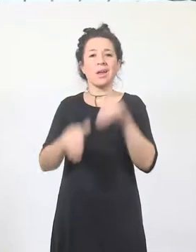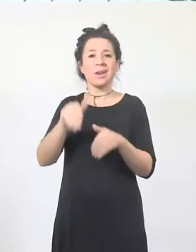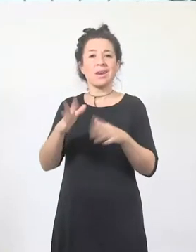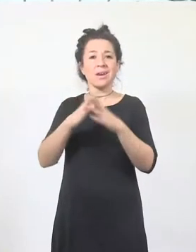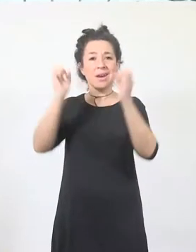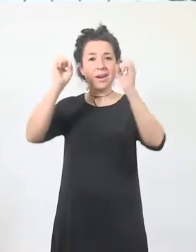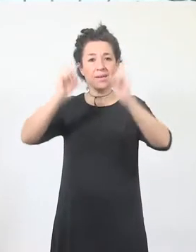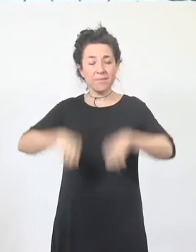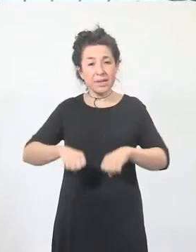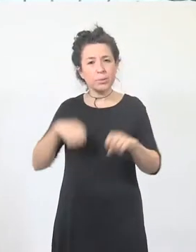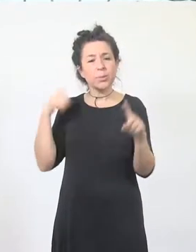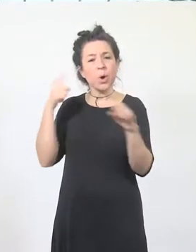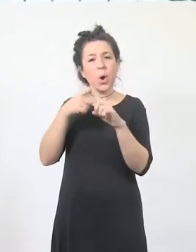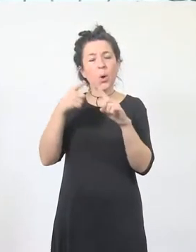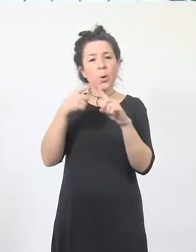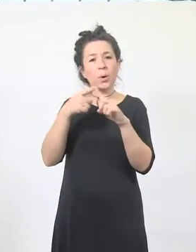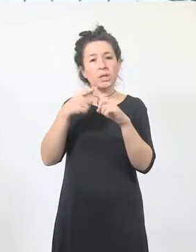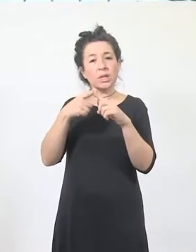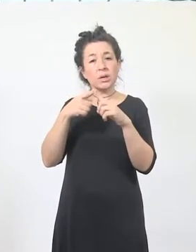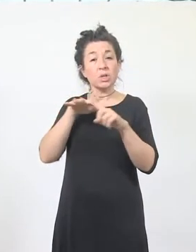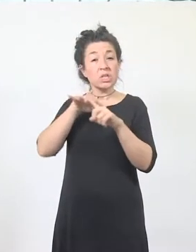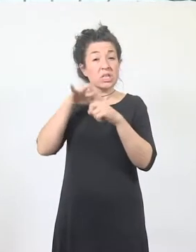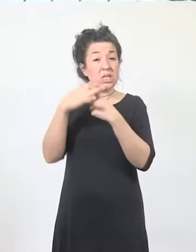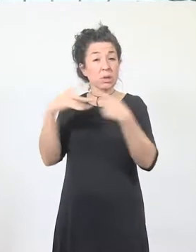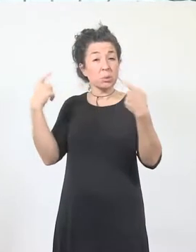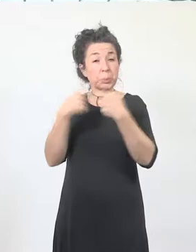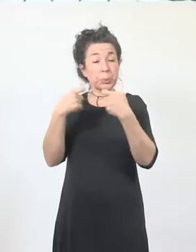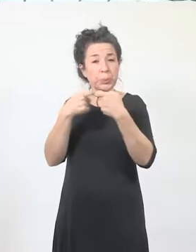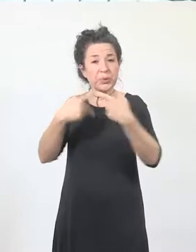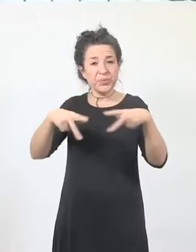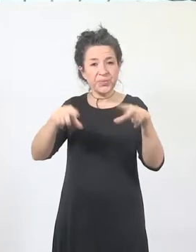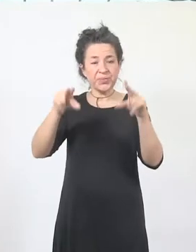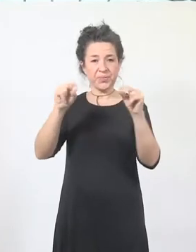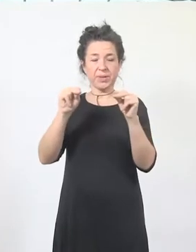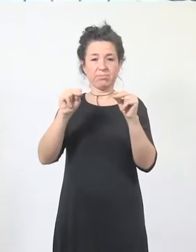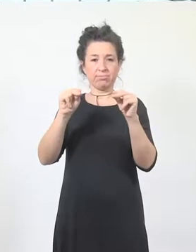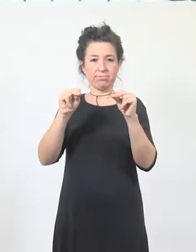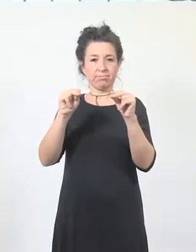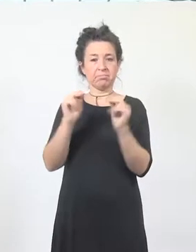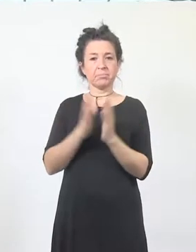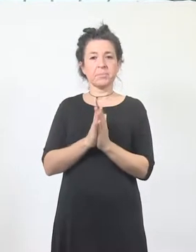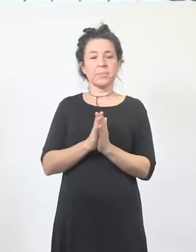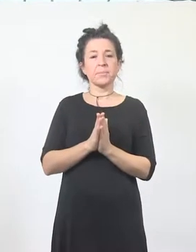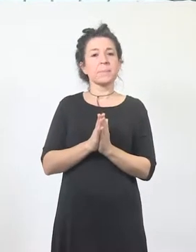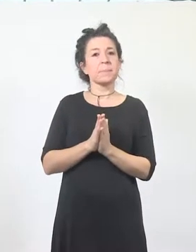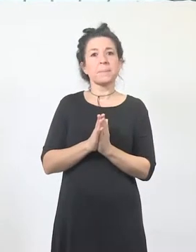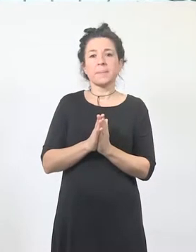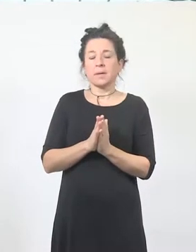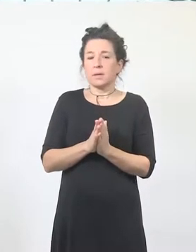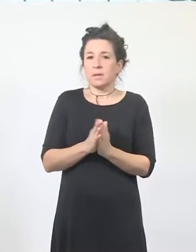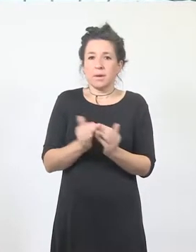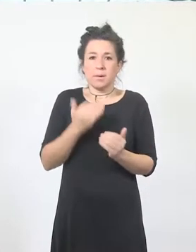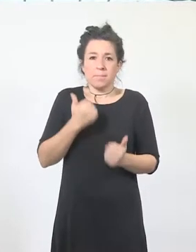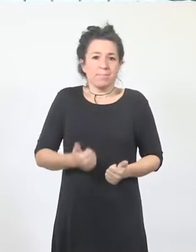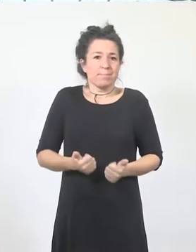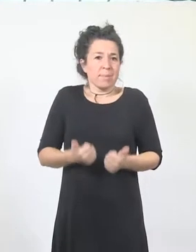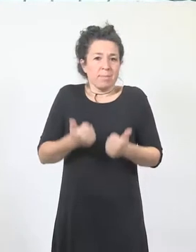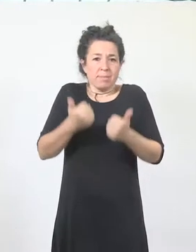referéndum para acabar aquella situación. Estaba clarísimo que ya no podía